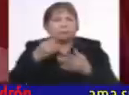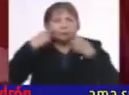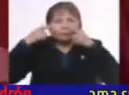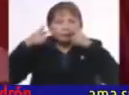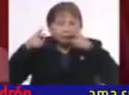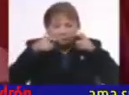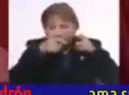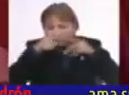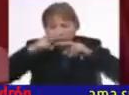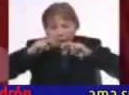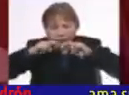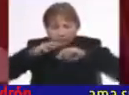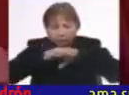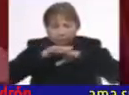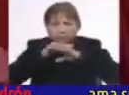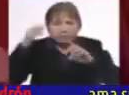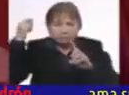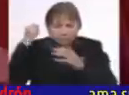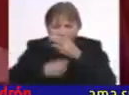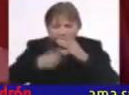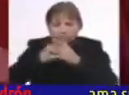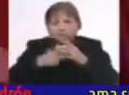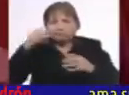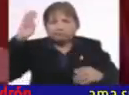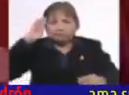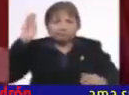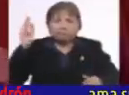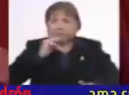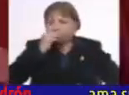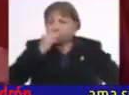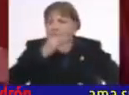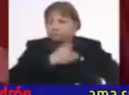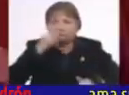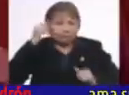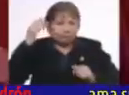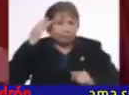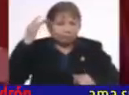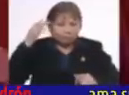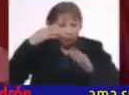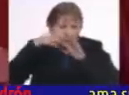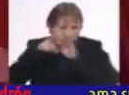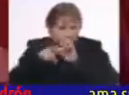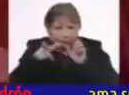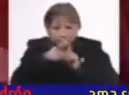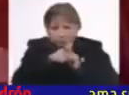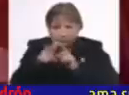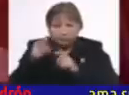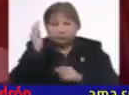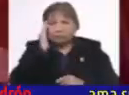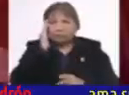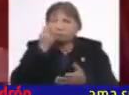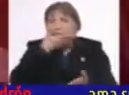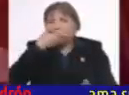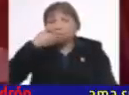investigación criminal en investigación policial y en inteligencia ósea es lo